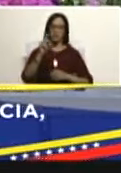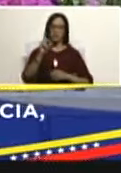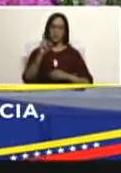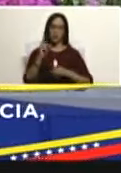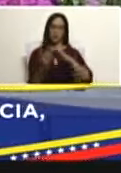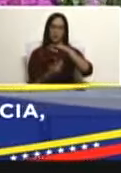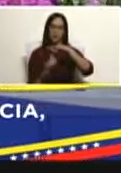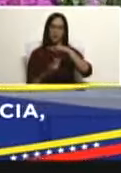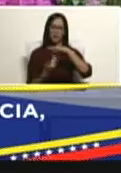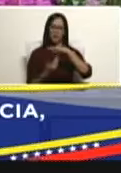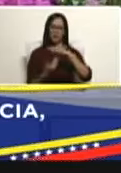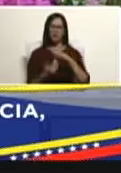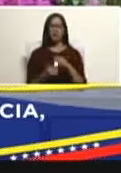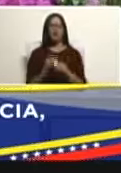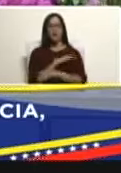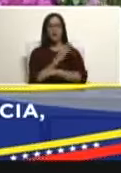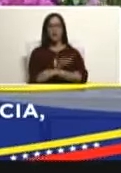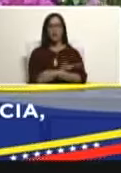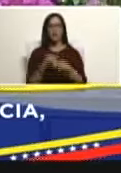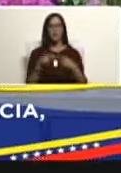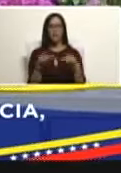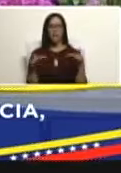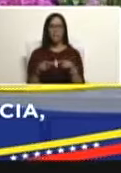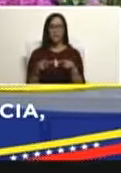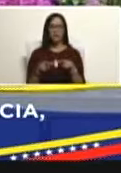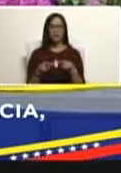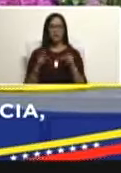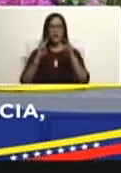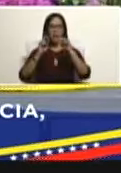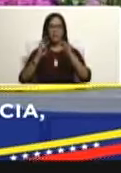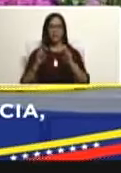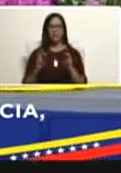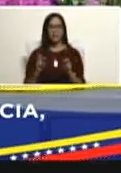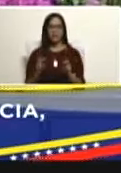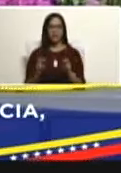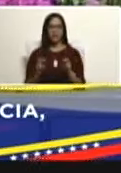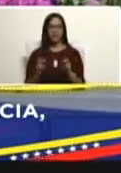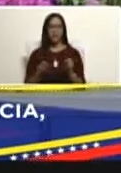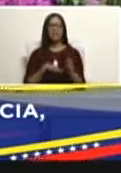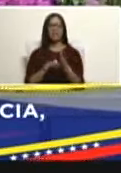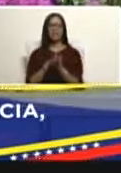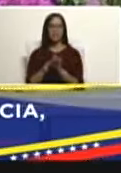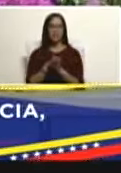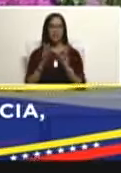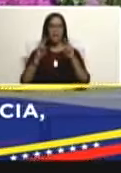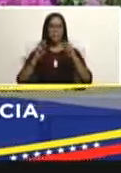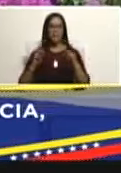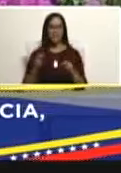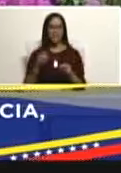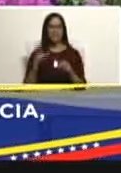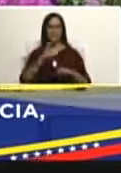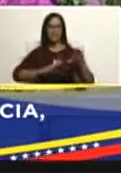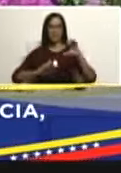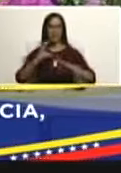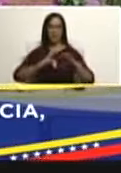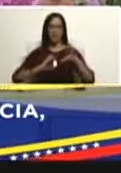vértice. Fortalecer los espacios para la investigación, el desarrollo y la investigación